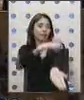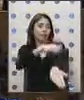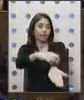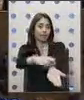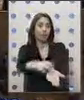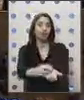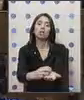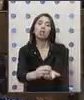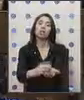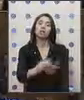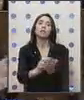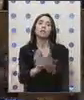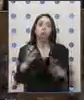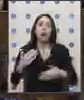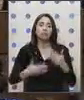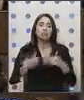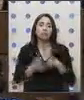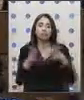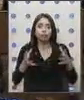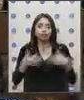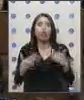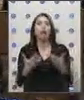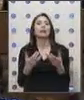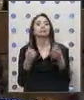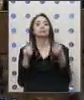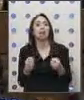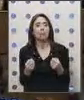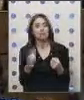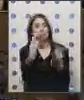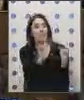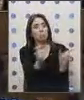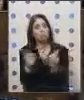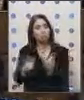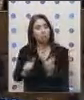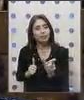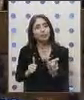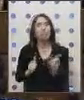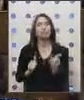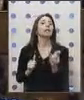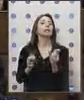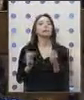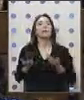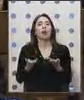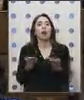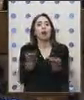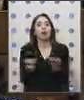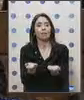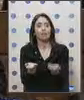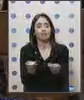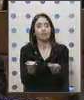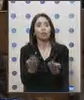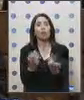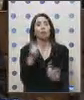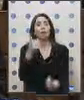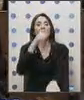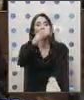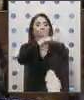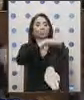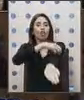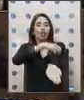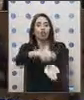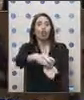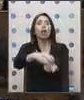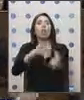con mayor vigor, con mayor capacidad de fiscalización y de cobertura, las direcciones regionales del